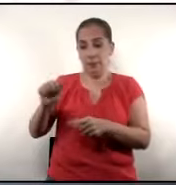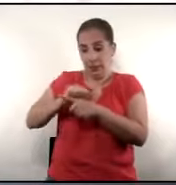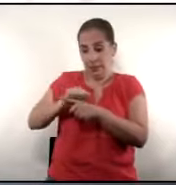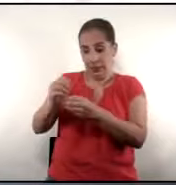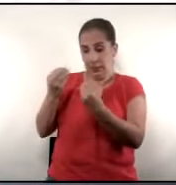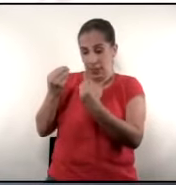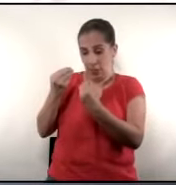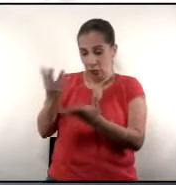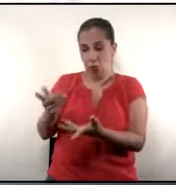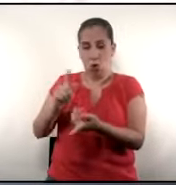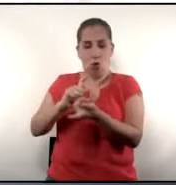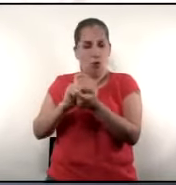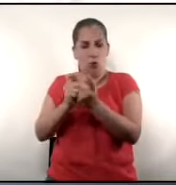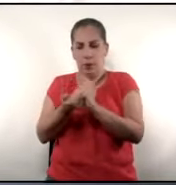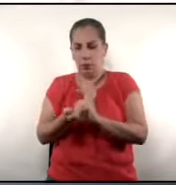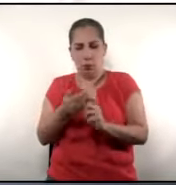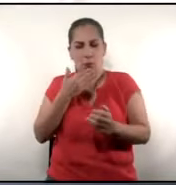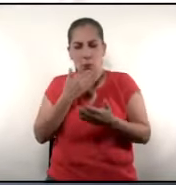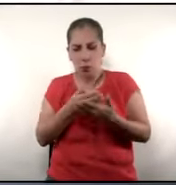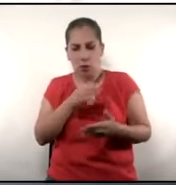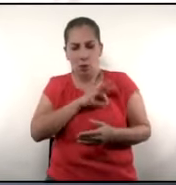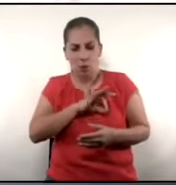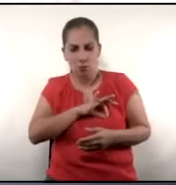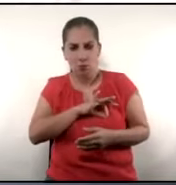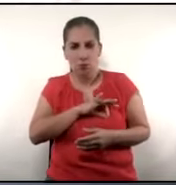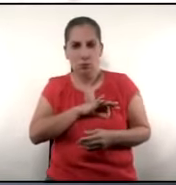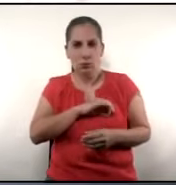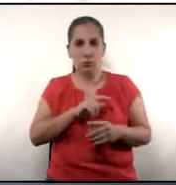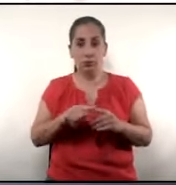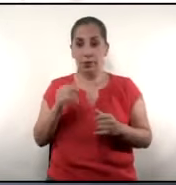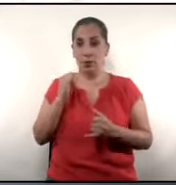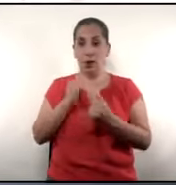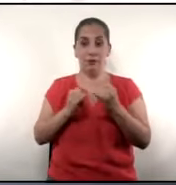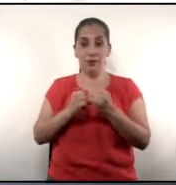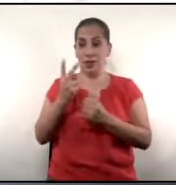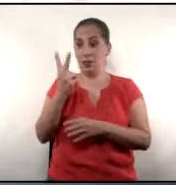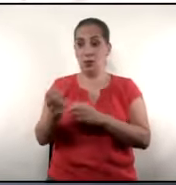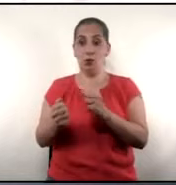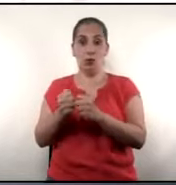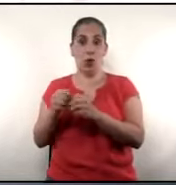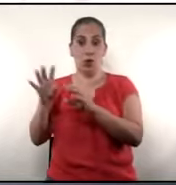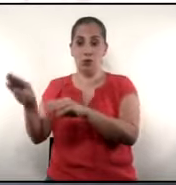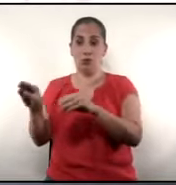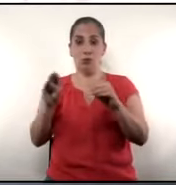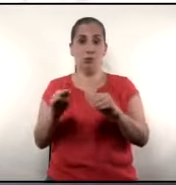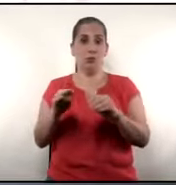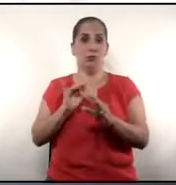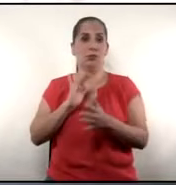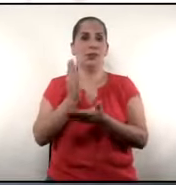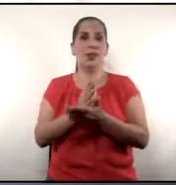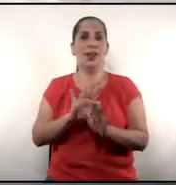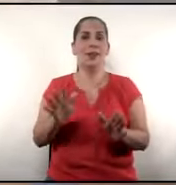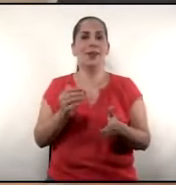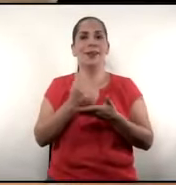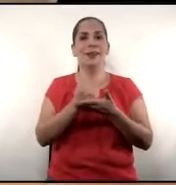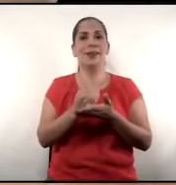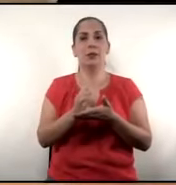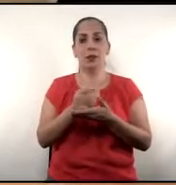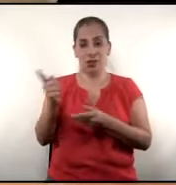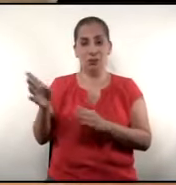capacitación, reconversión productiva, etc. Al final de esos 2 años deja de recibir la ayuda. Es más barato